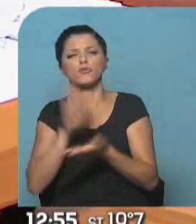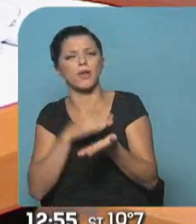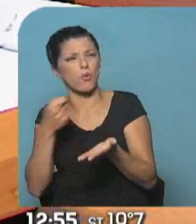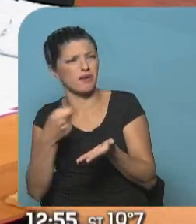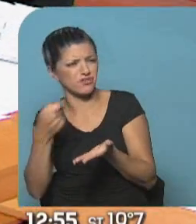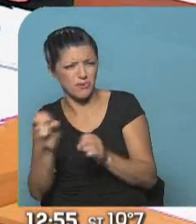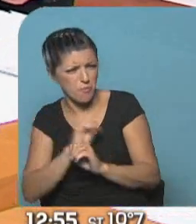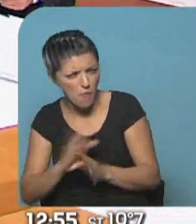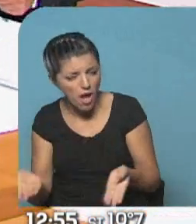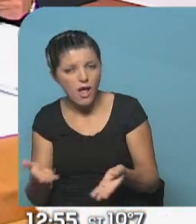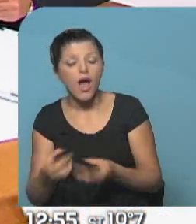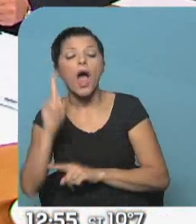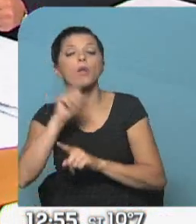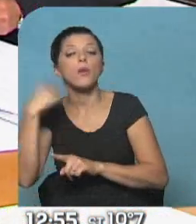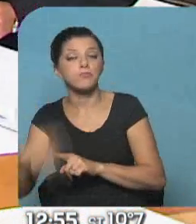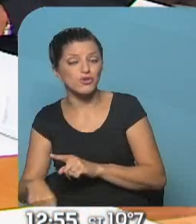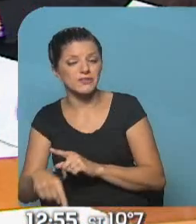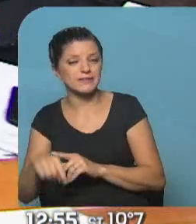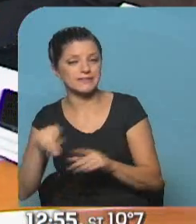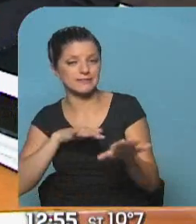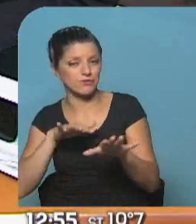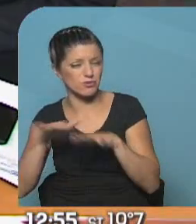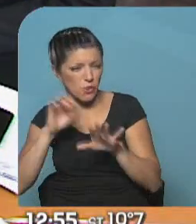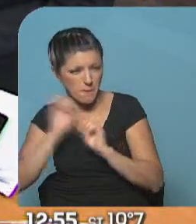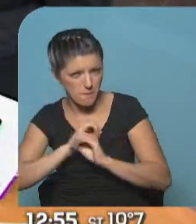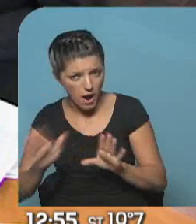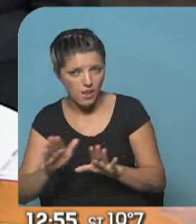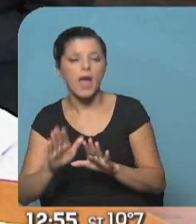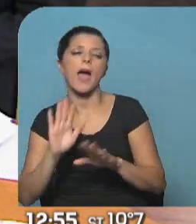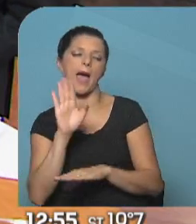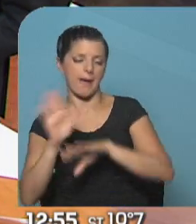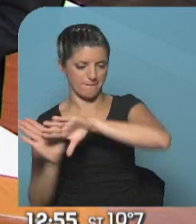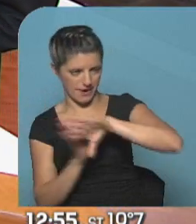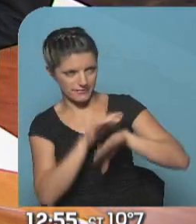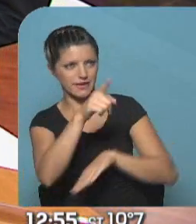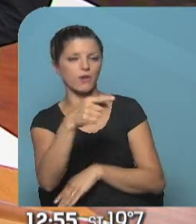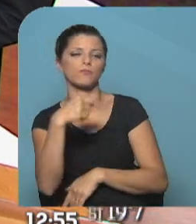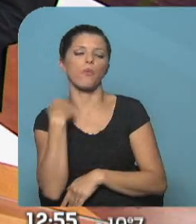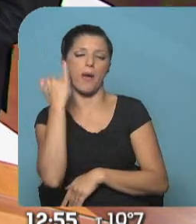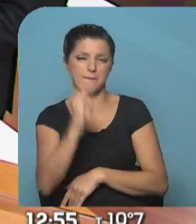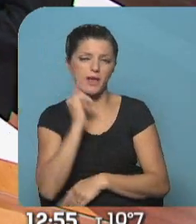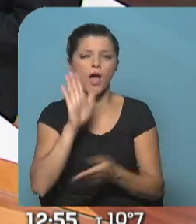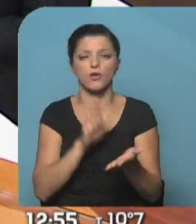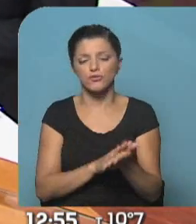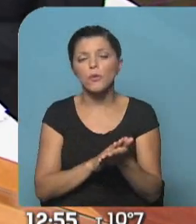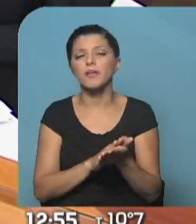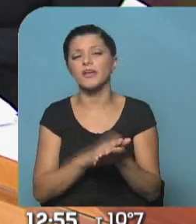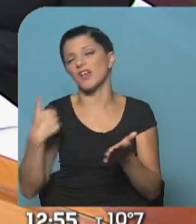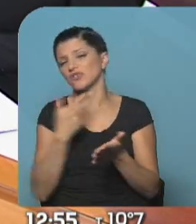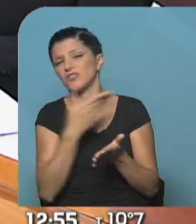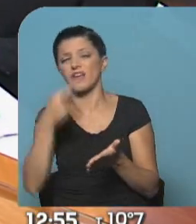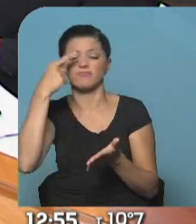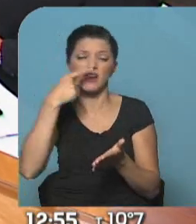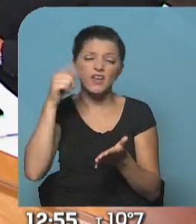no funcionan bien en Alemania, además de esta crisis de apatía o desinterés o enojo con la política